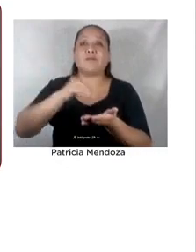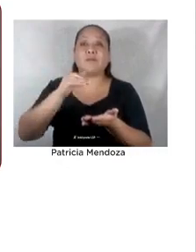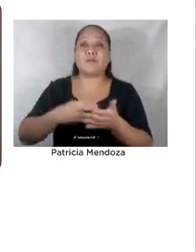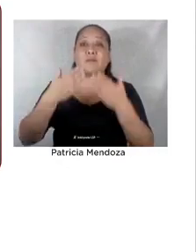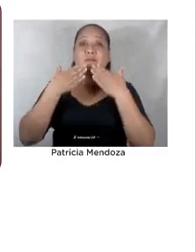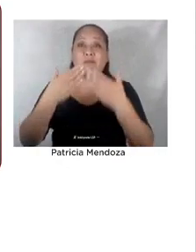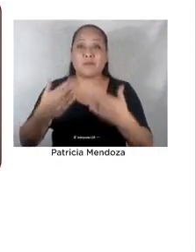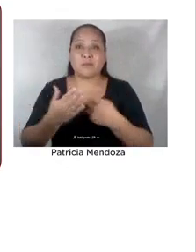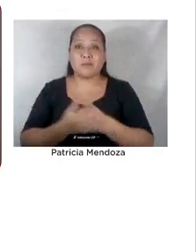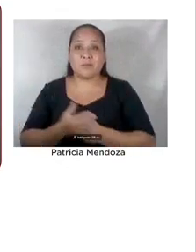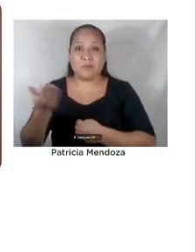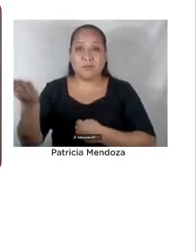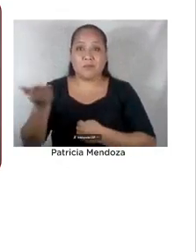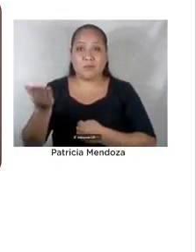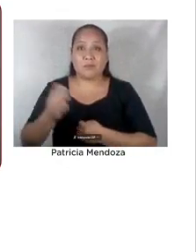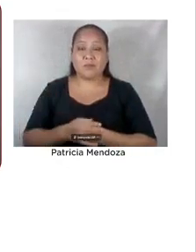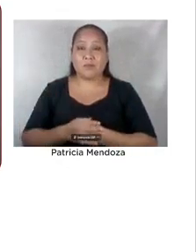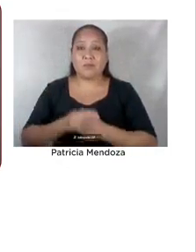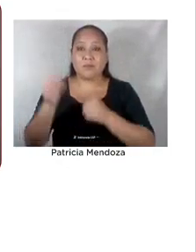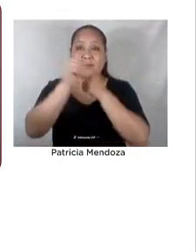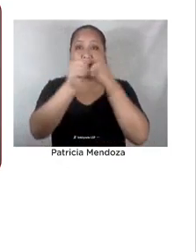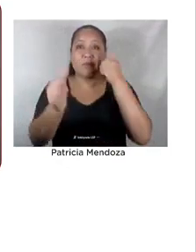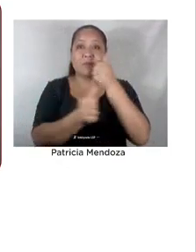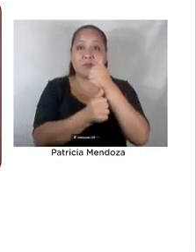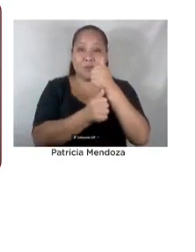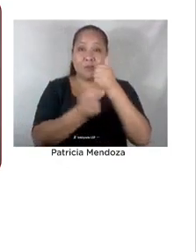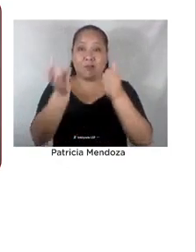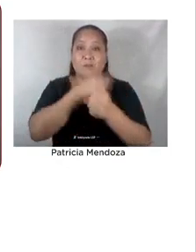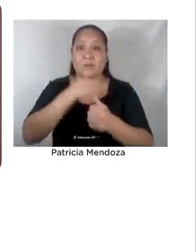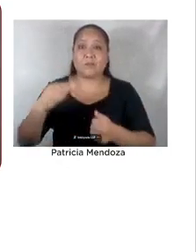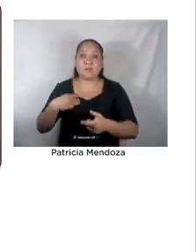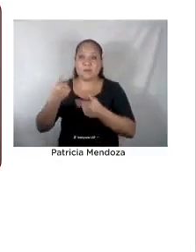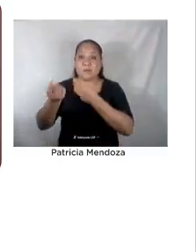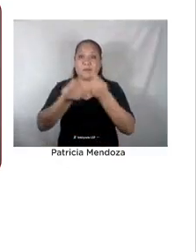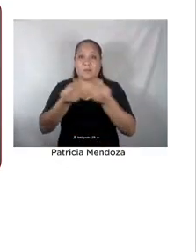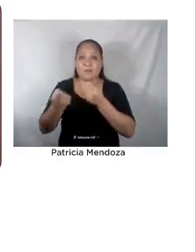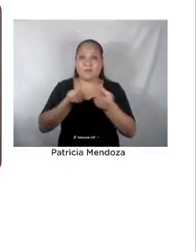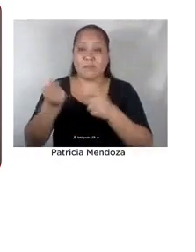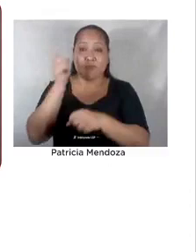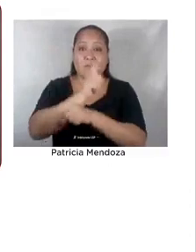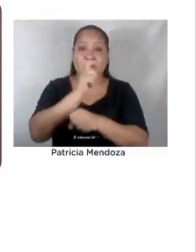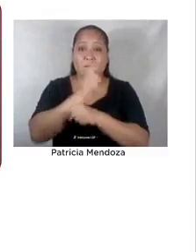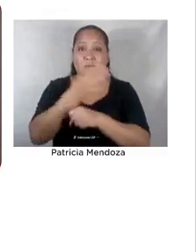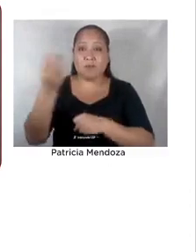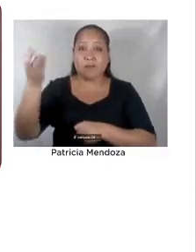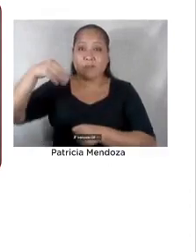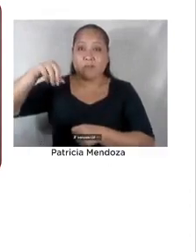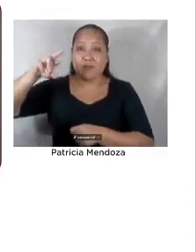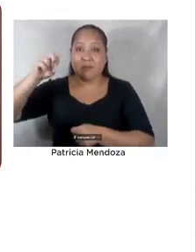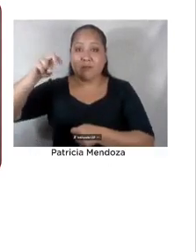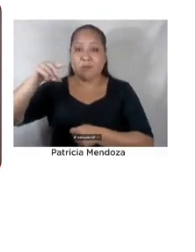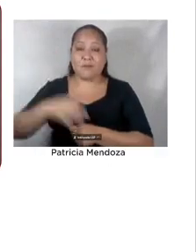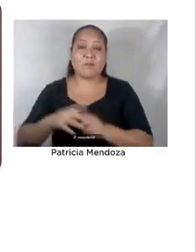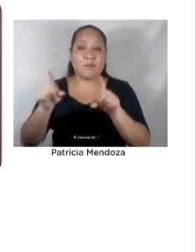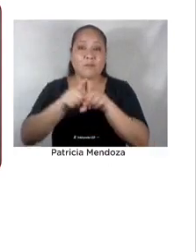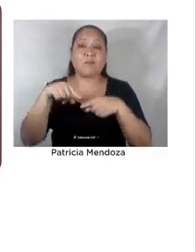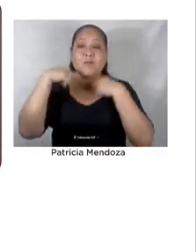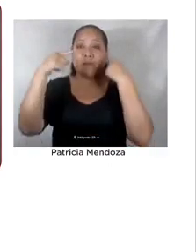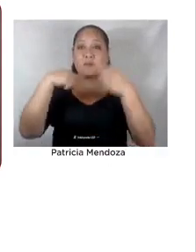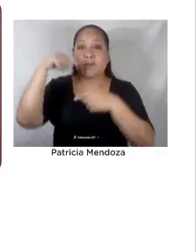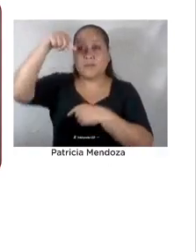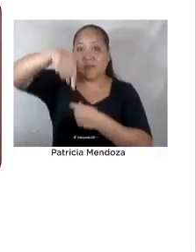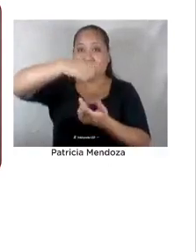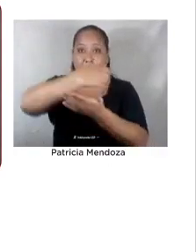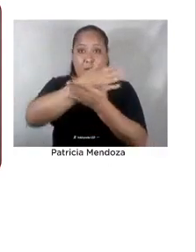a nuestra viceministra de Gestión Pedagógica, Lidia Sumac Miranda. También queremos comentarles que esta